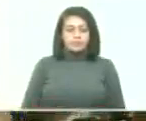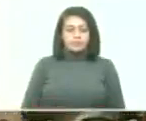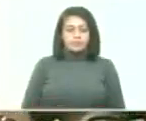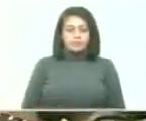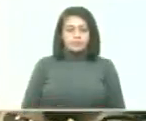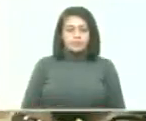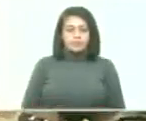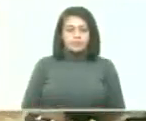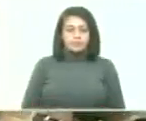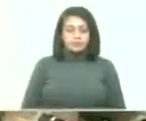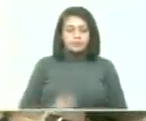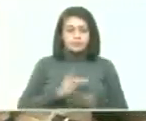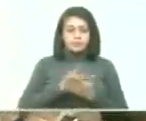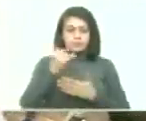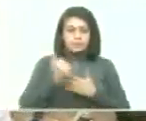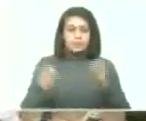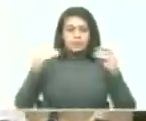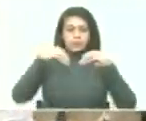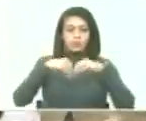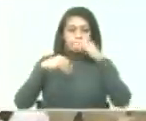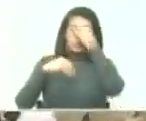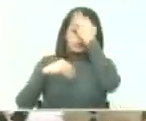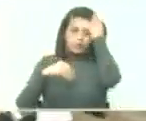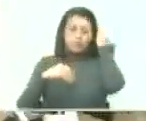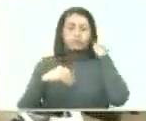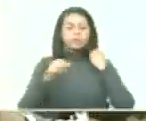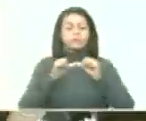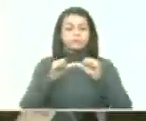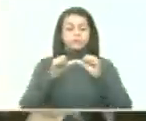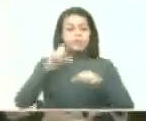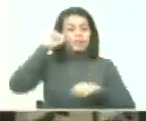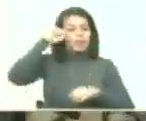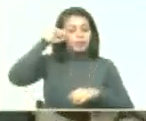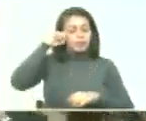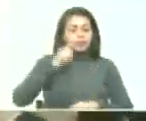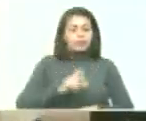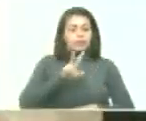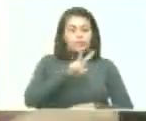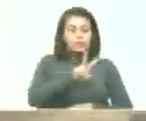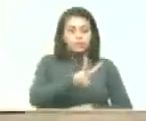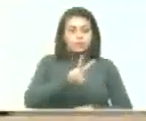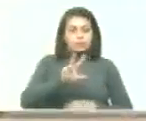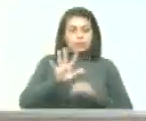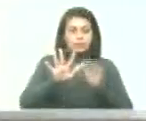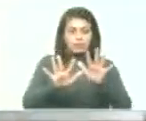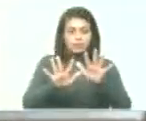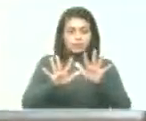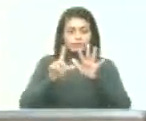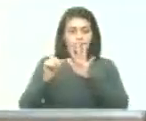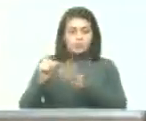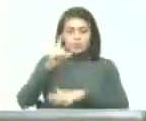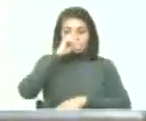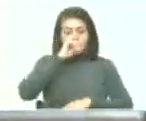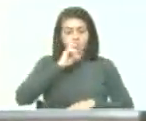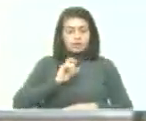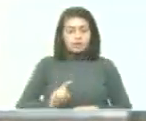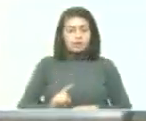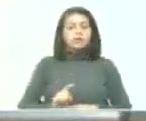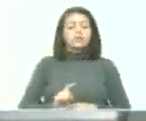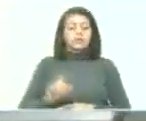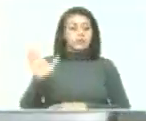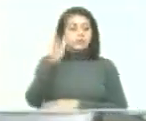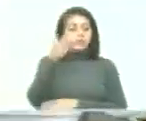En cuanto al proyecto de acuerdo con motivo de la conmemoración de los 216 años de la izada